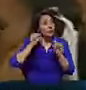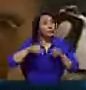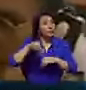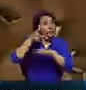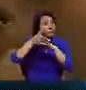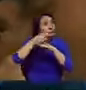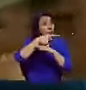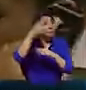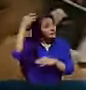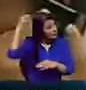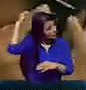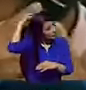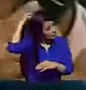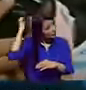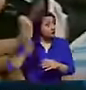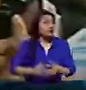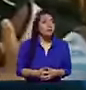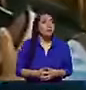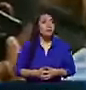Joaquín de Viteri.